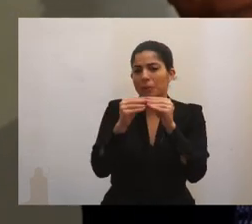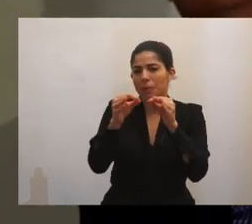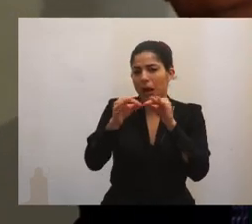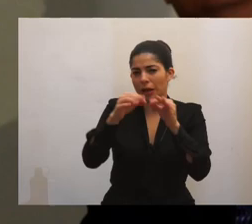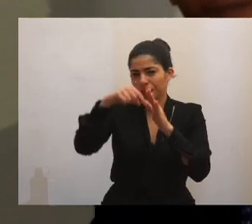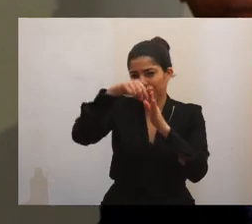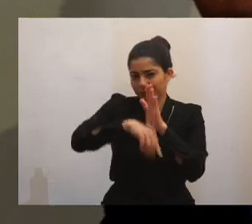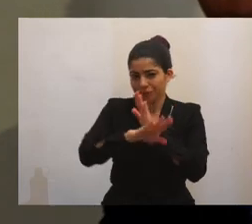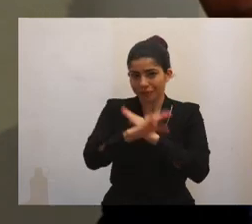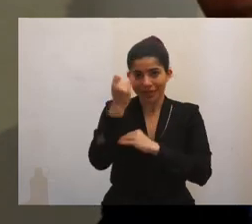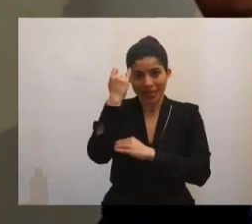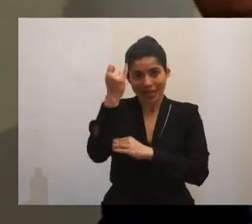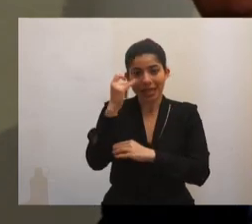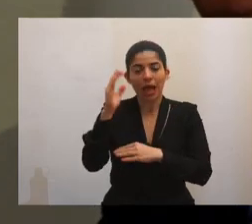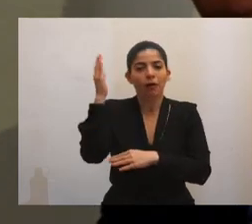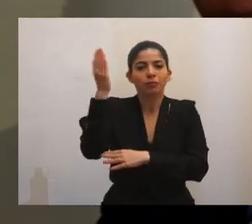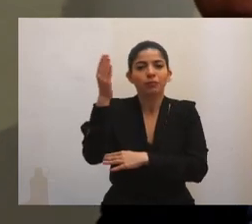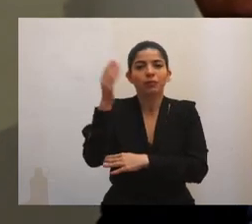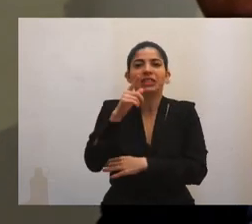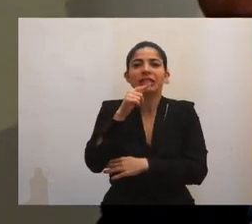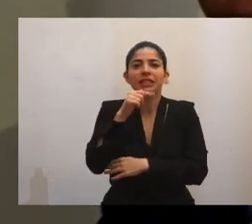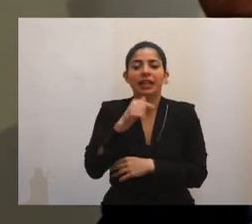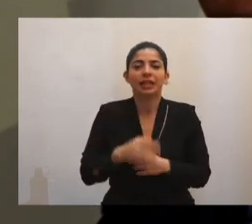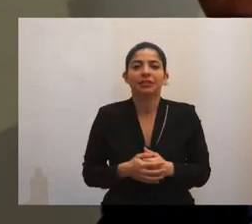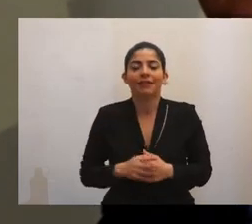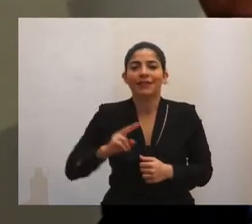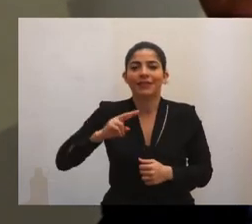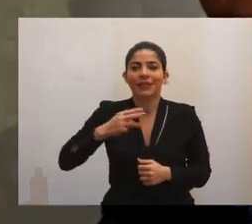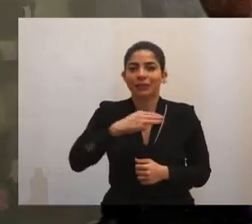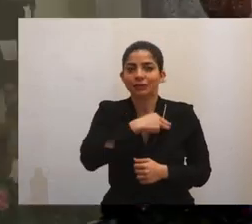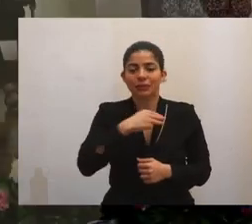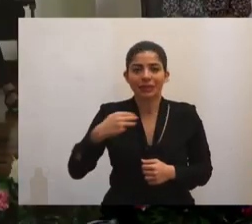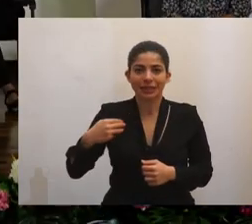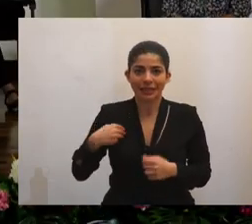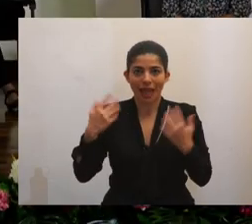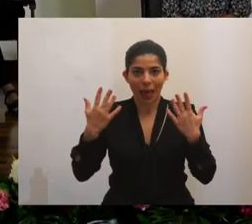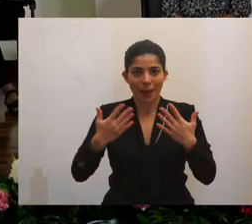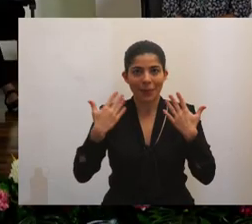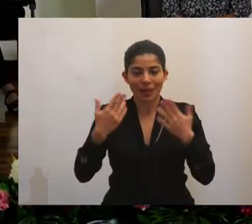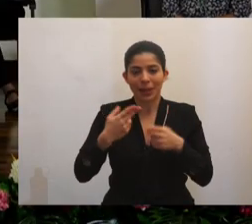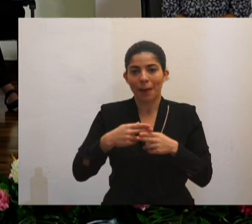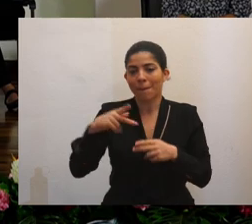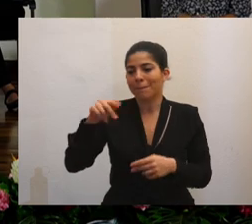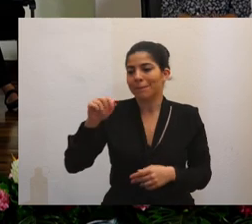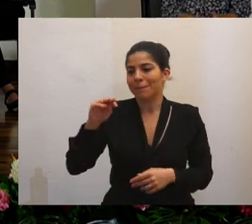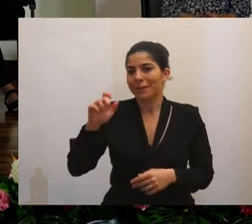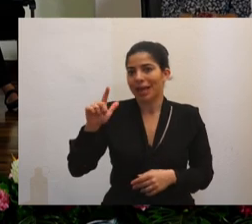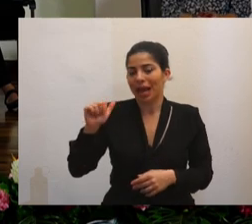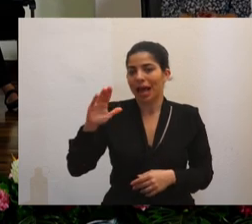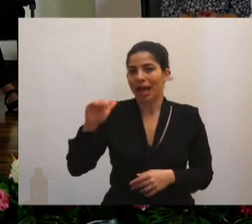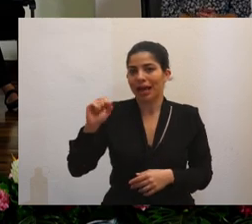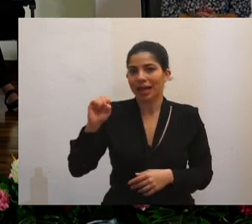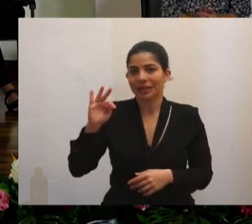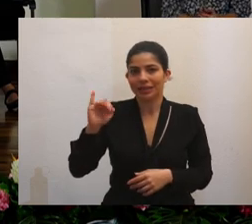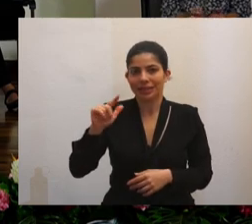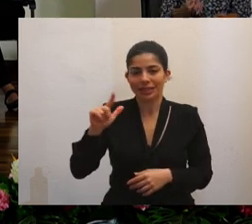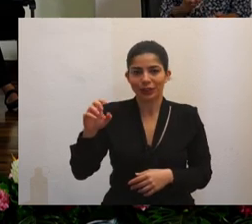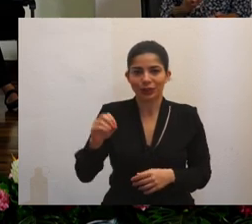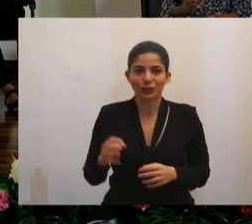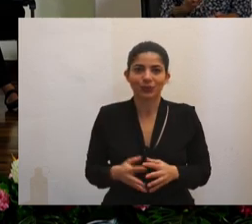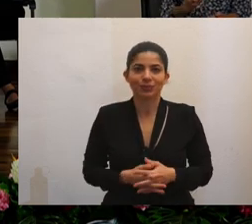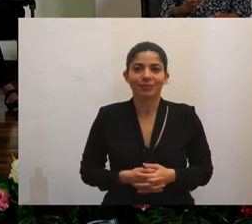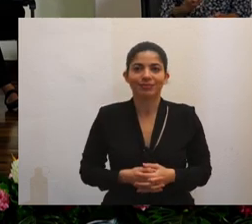esta iniciativa, escucharemos el mensaje de la viceministra de Ambiente, la señora Pamela Castillo.